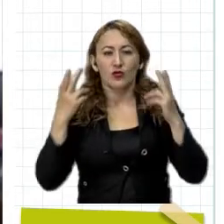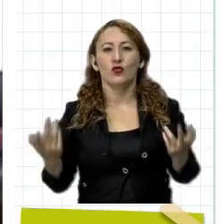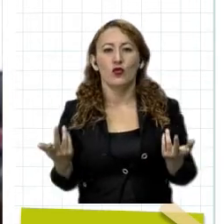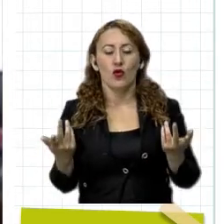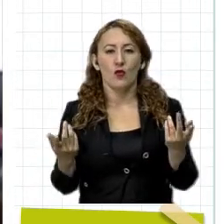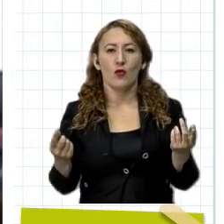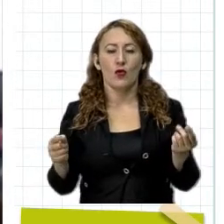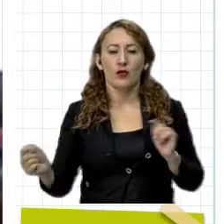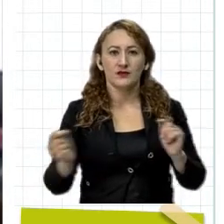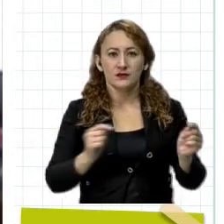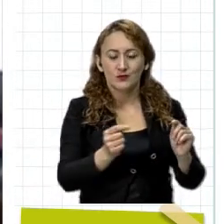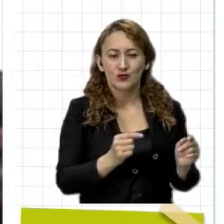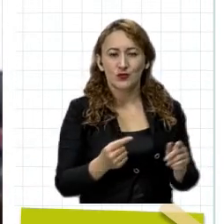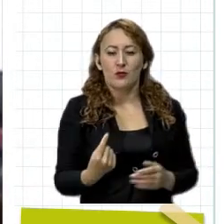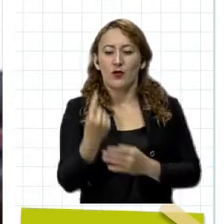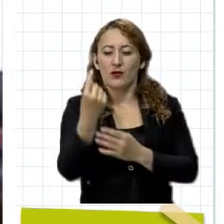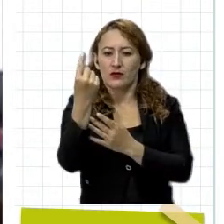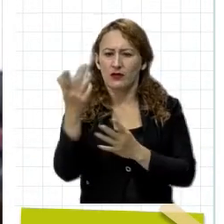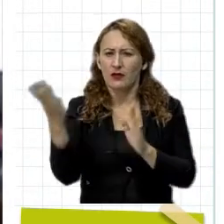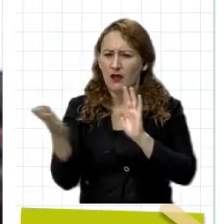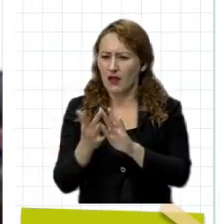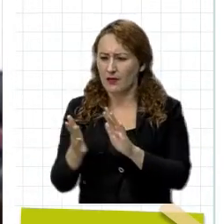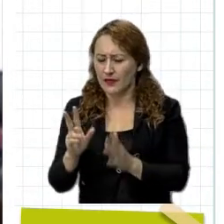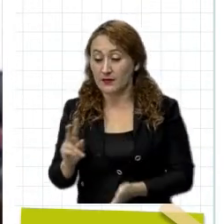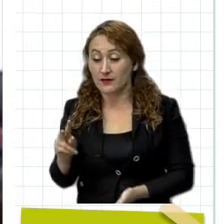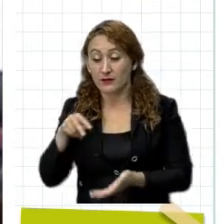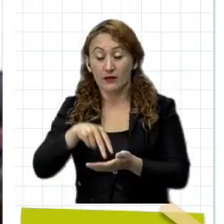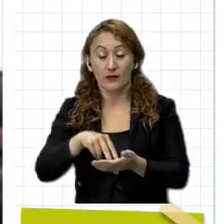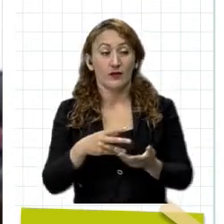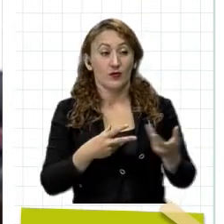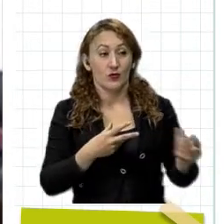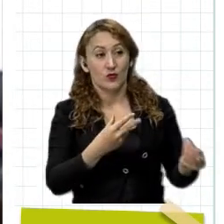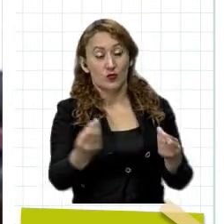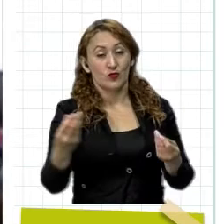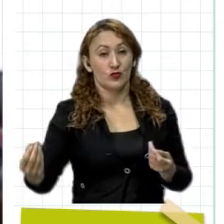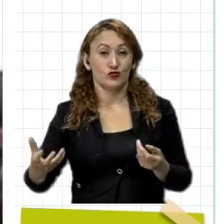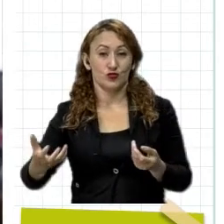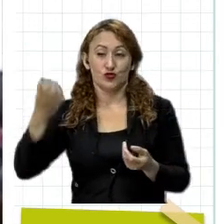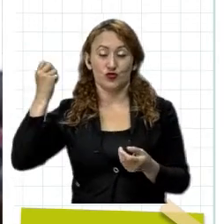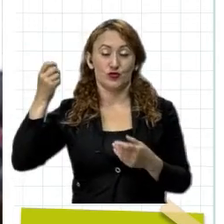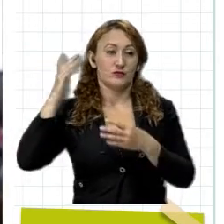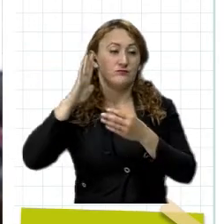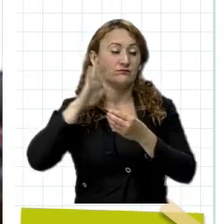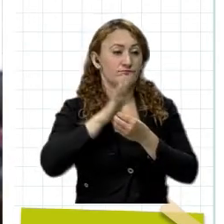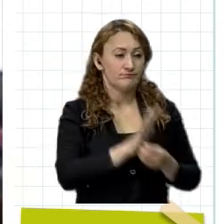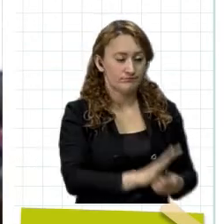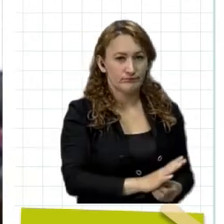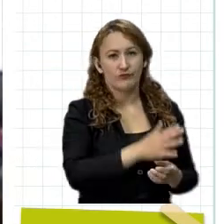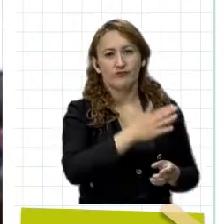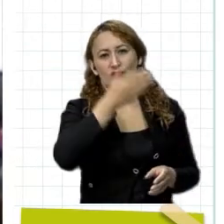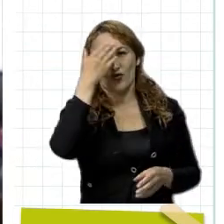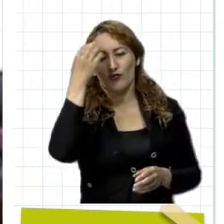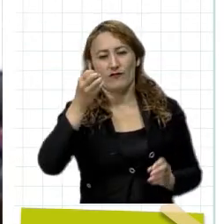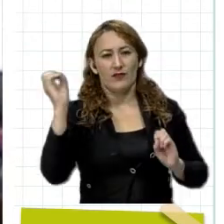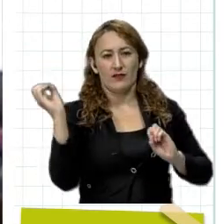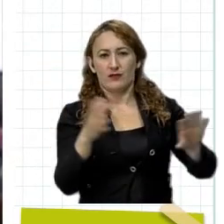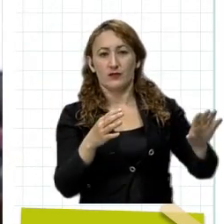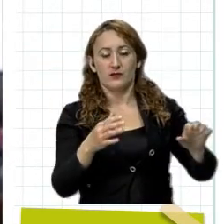política por la dignidad de grupos históricamente marginados y olvidados. La